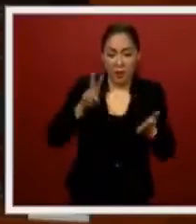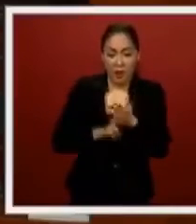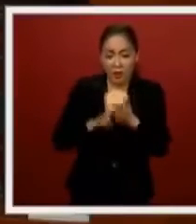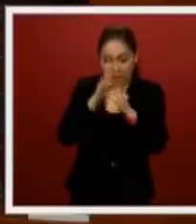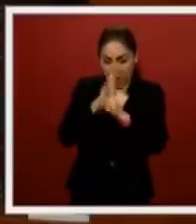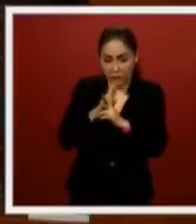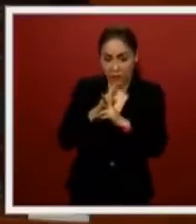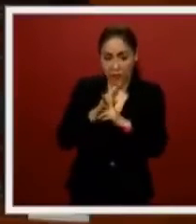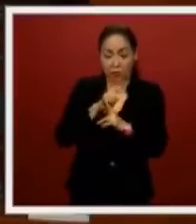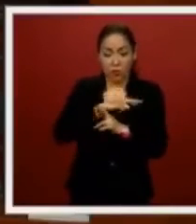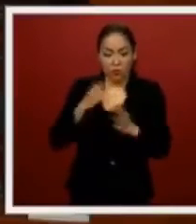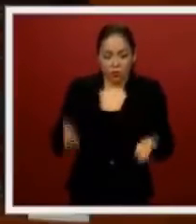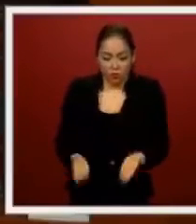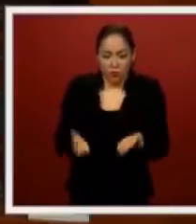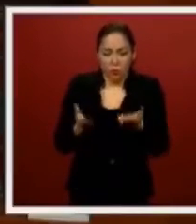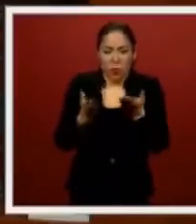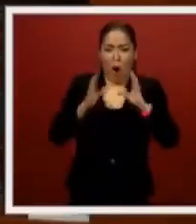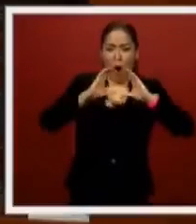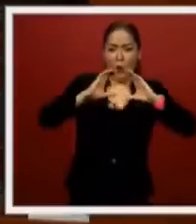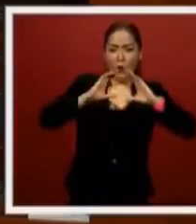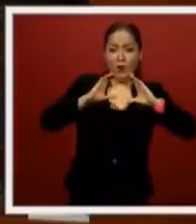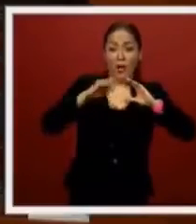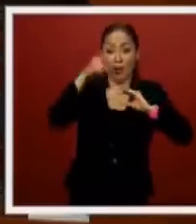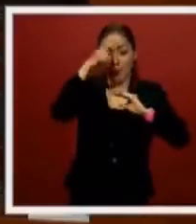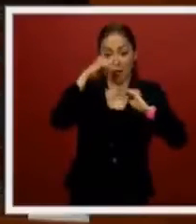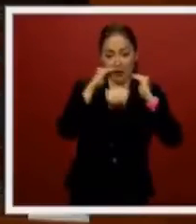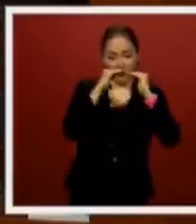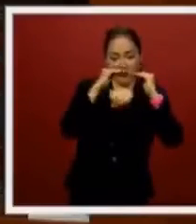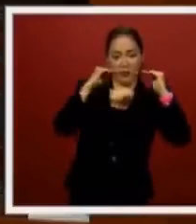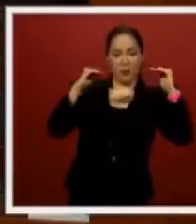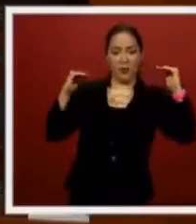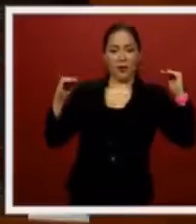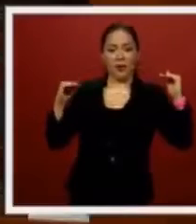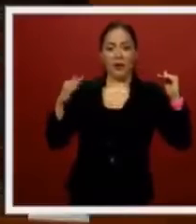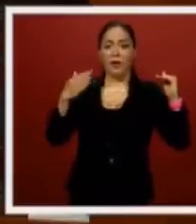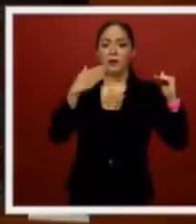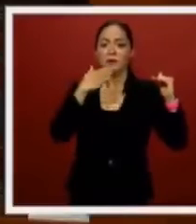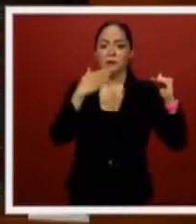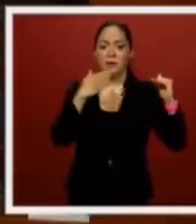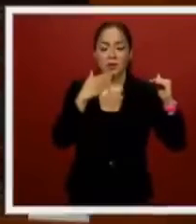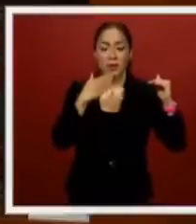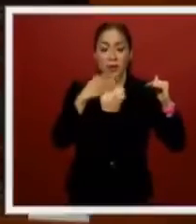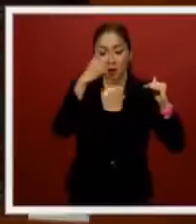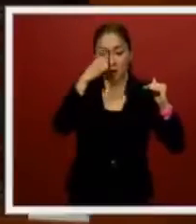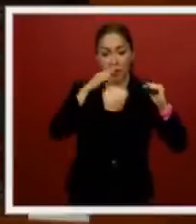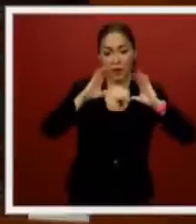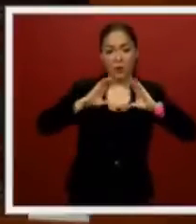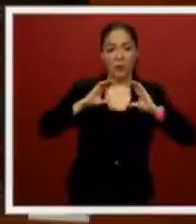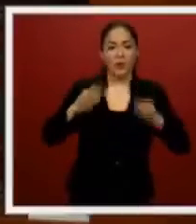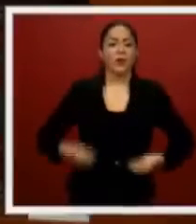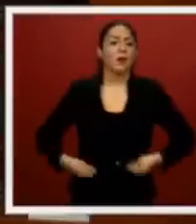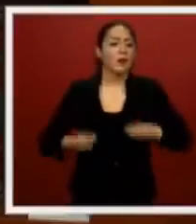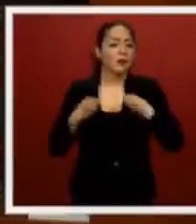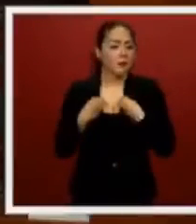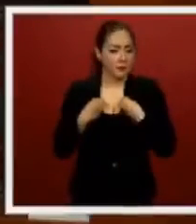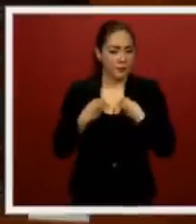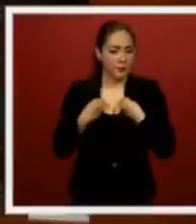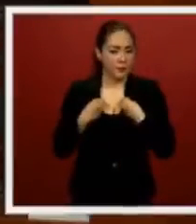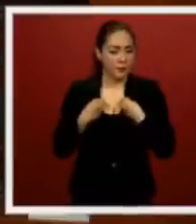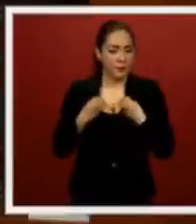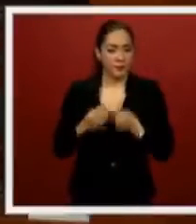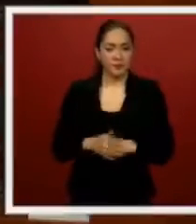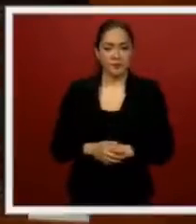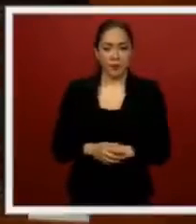que no pierdan el equilibrio que debe guardar la tierra para que siga propiciándose la vida. Un ejemplo muy sencillo.